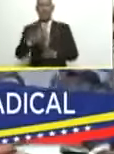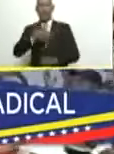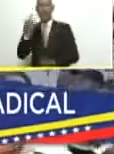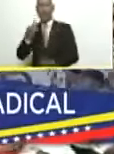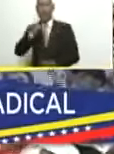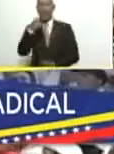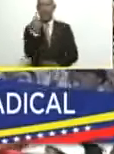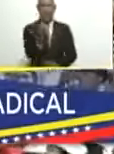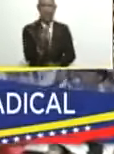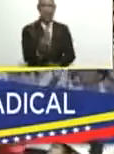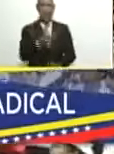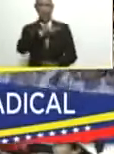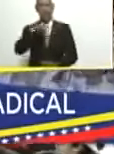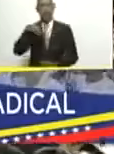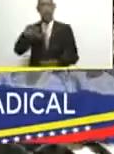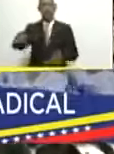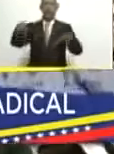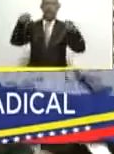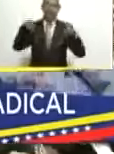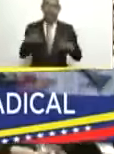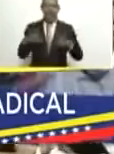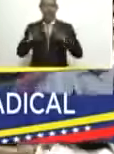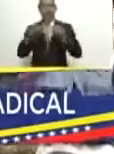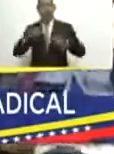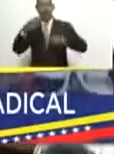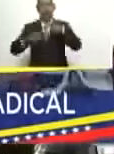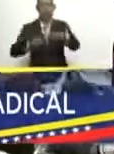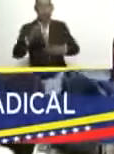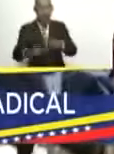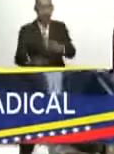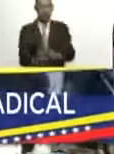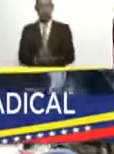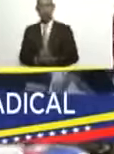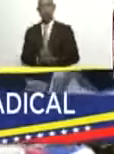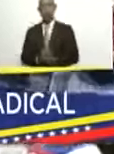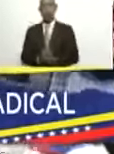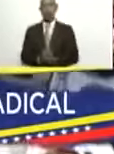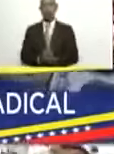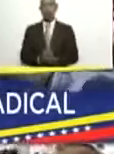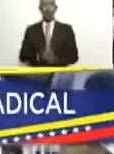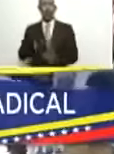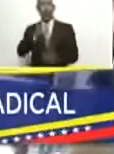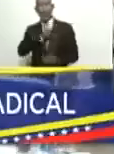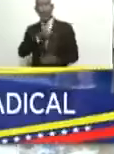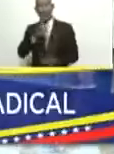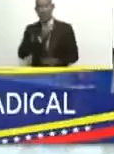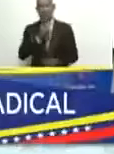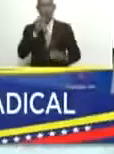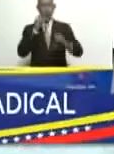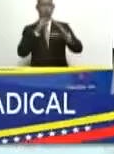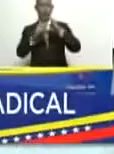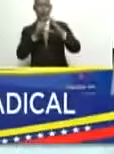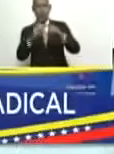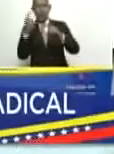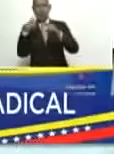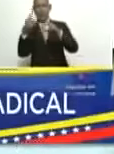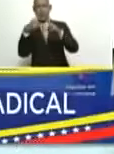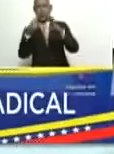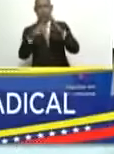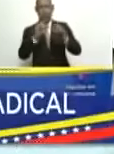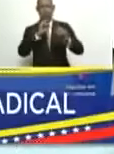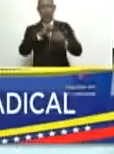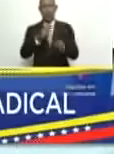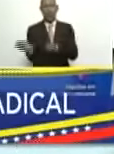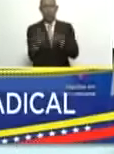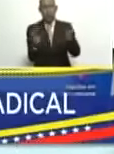que tenemos que asumir los medios de producción para producir nuestra riqueza, para distribuir la riqueza y hacer